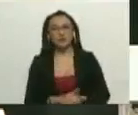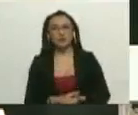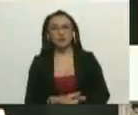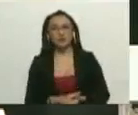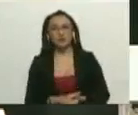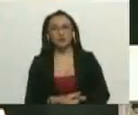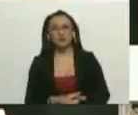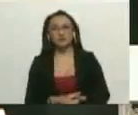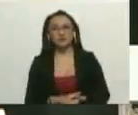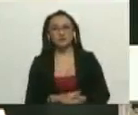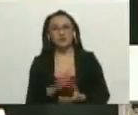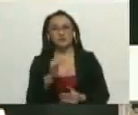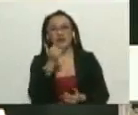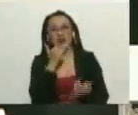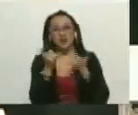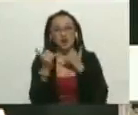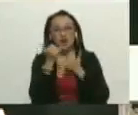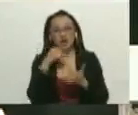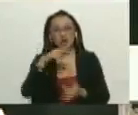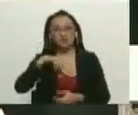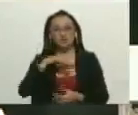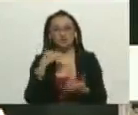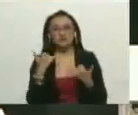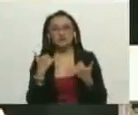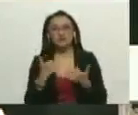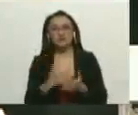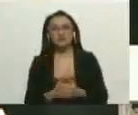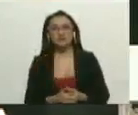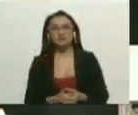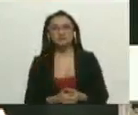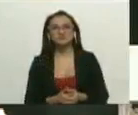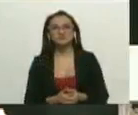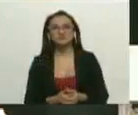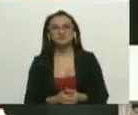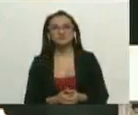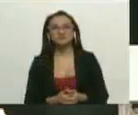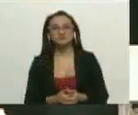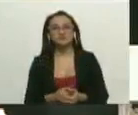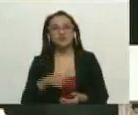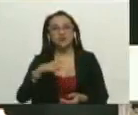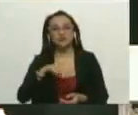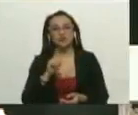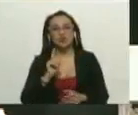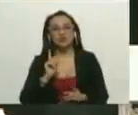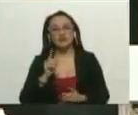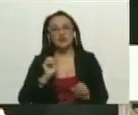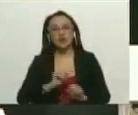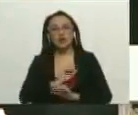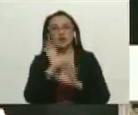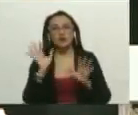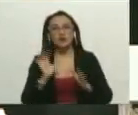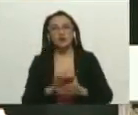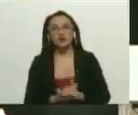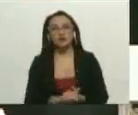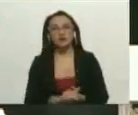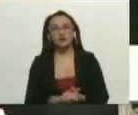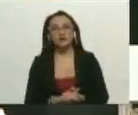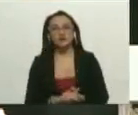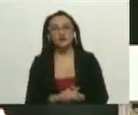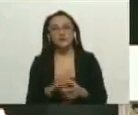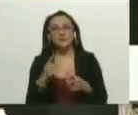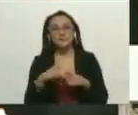quizás también por errores que cometimos nosotros. Y eso es lo que tenemos que tener claro. Pero ante